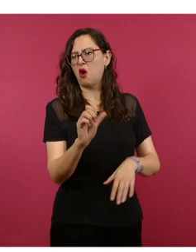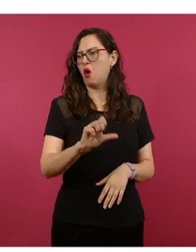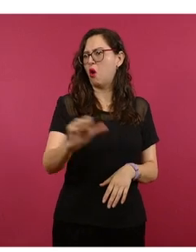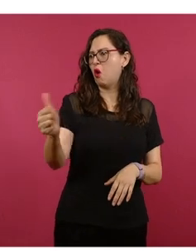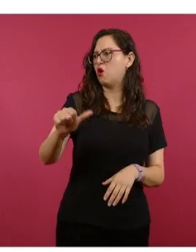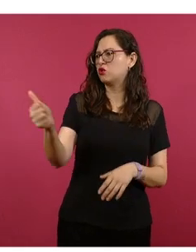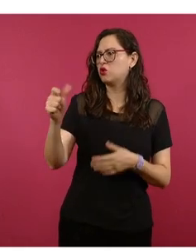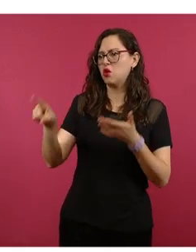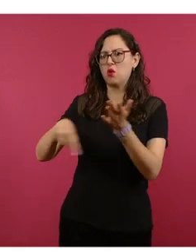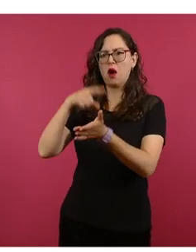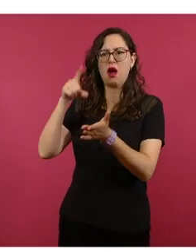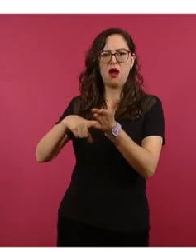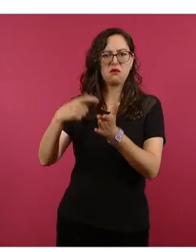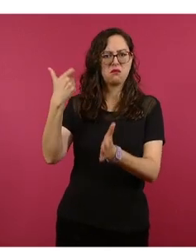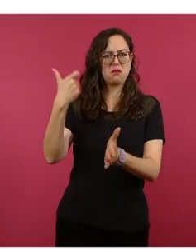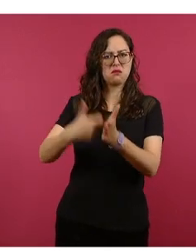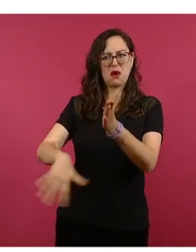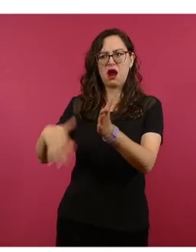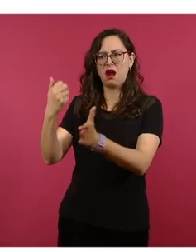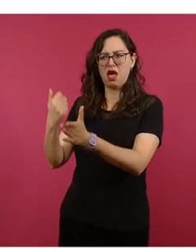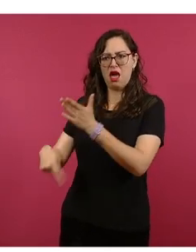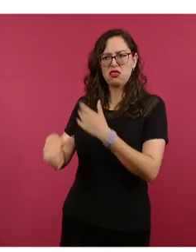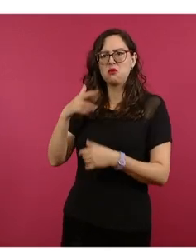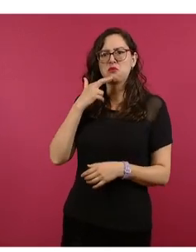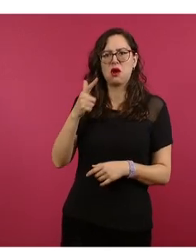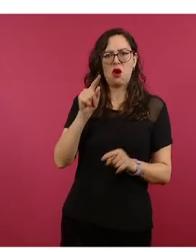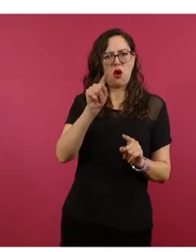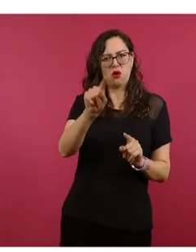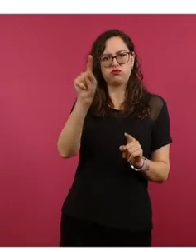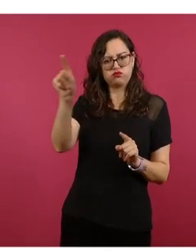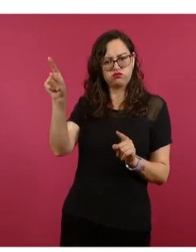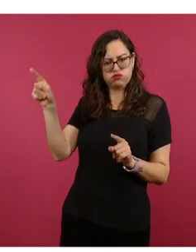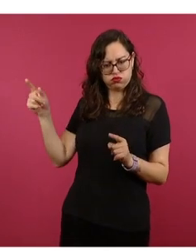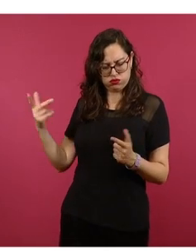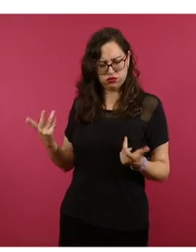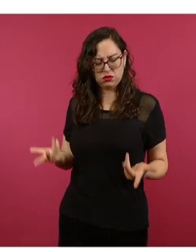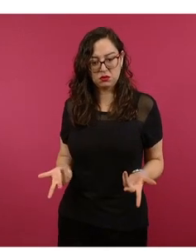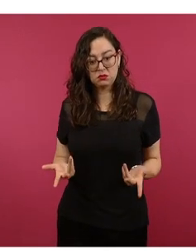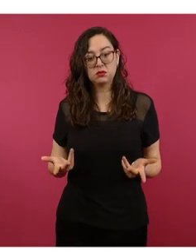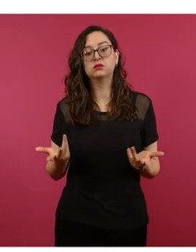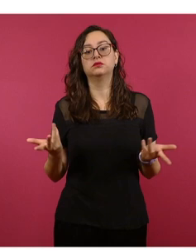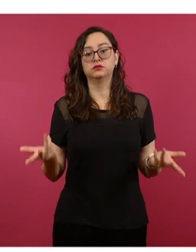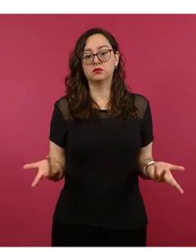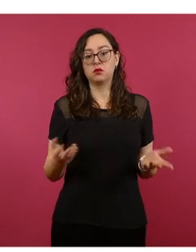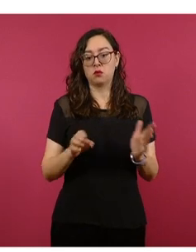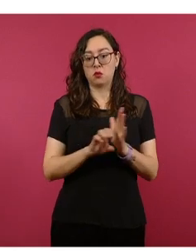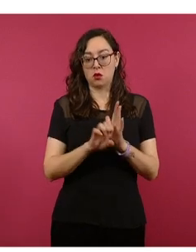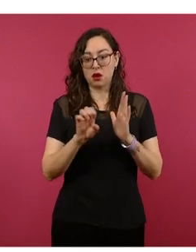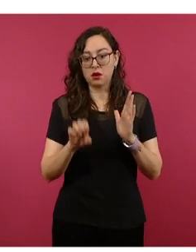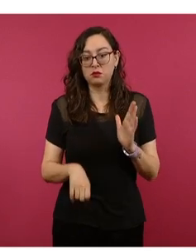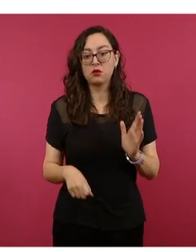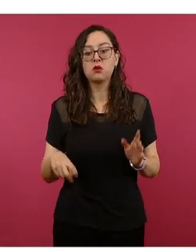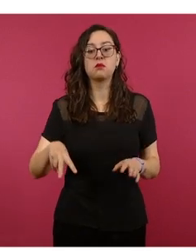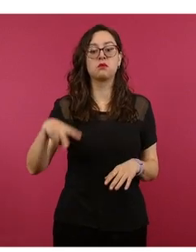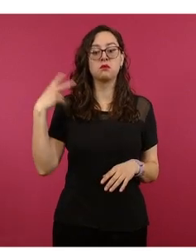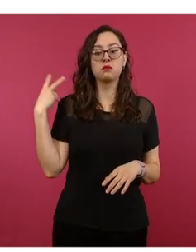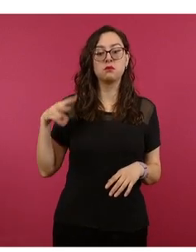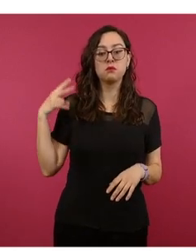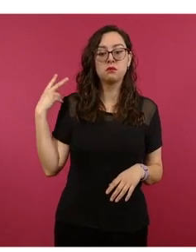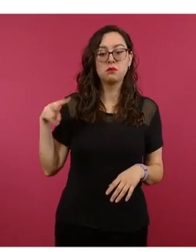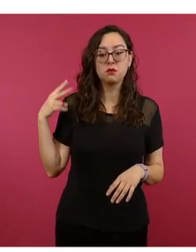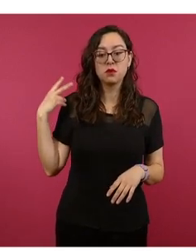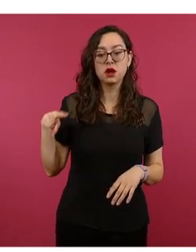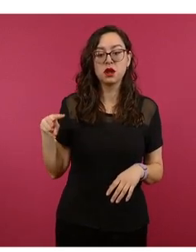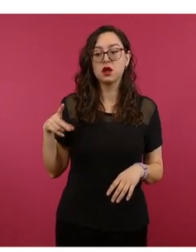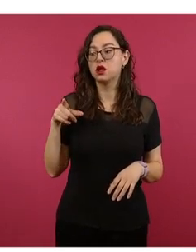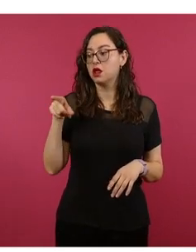que considerar eso. Por ejemplo, también de la gasolina premium, en el caso de una franquicia Pemex